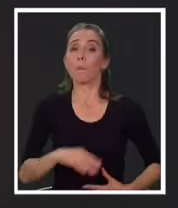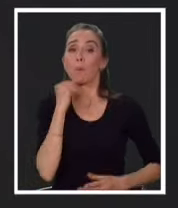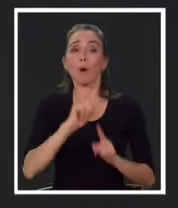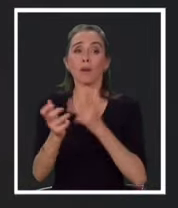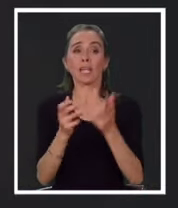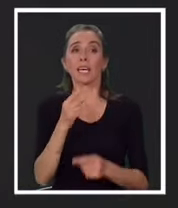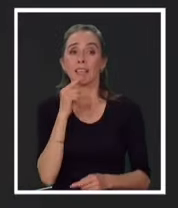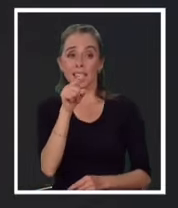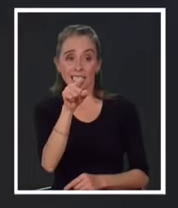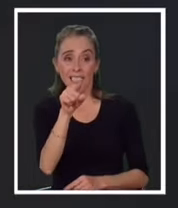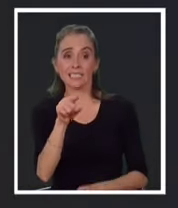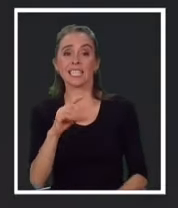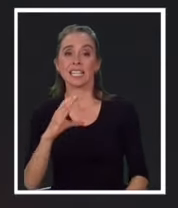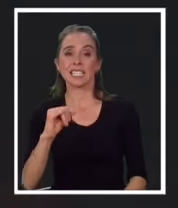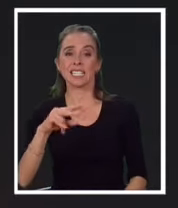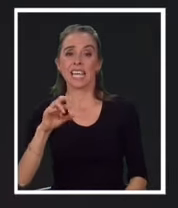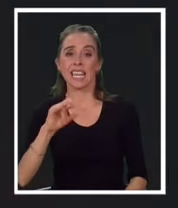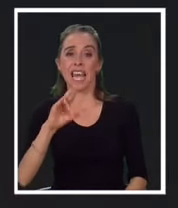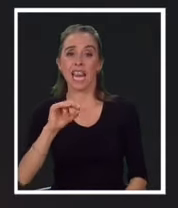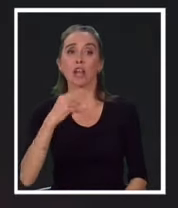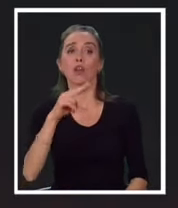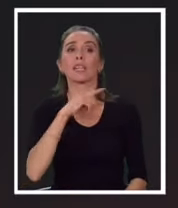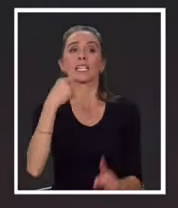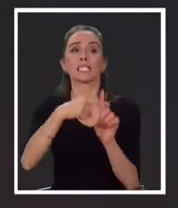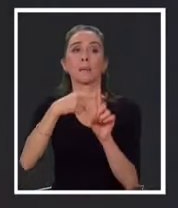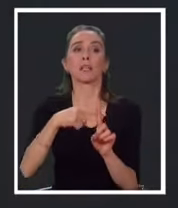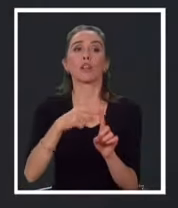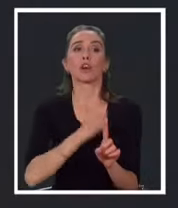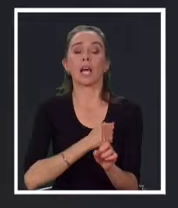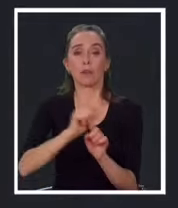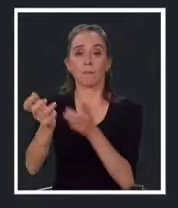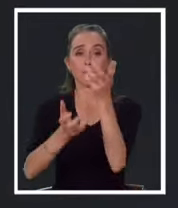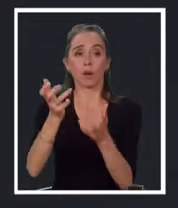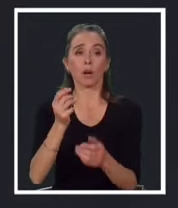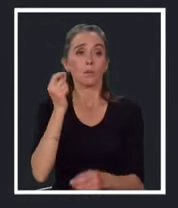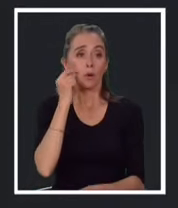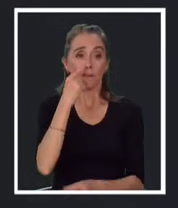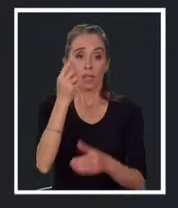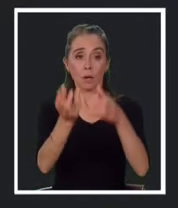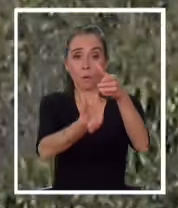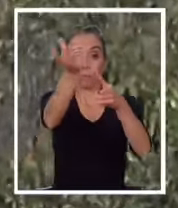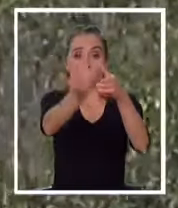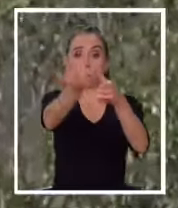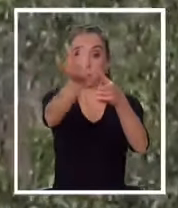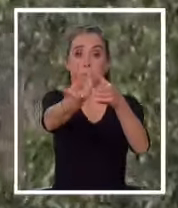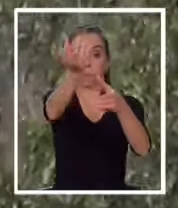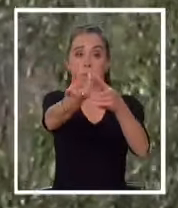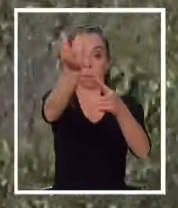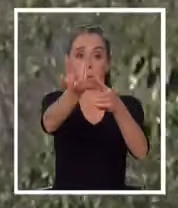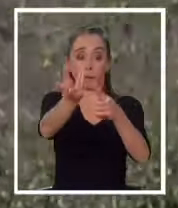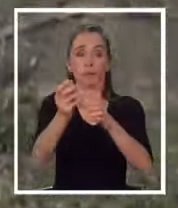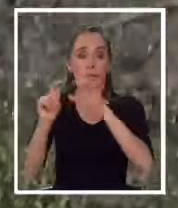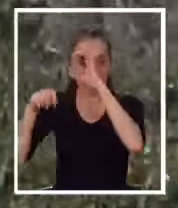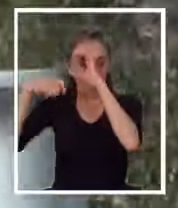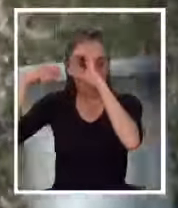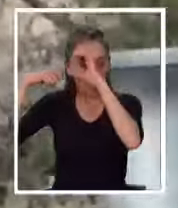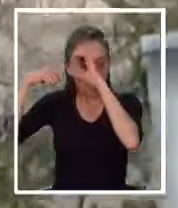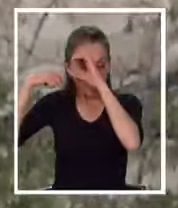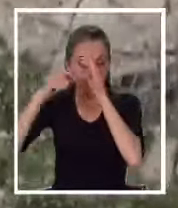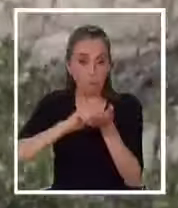El cinerario del cementerio católico. Un poco prendido. Sin embargo, el reporteo de